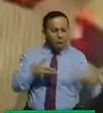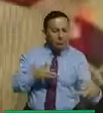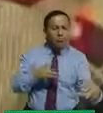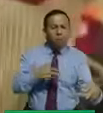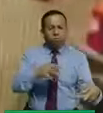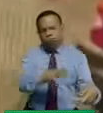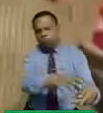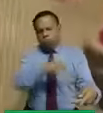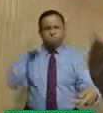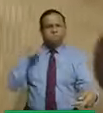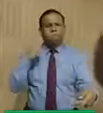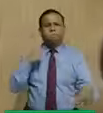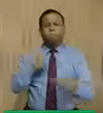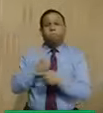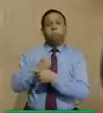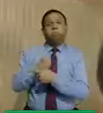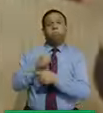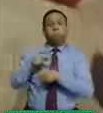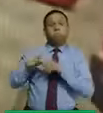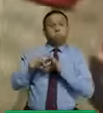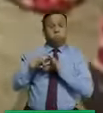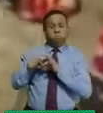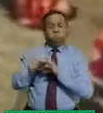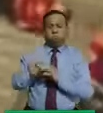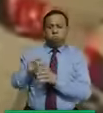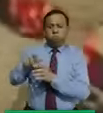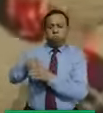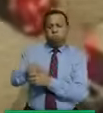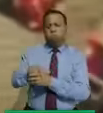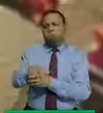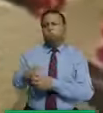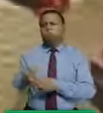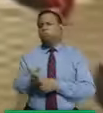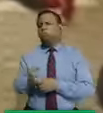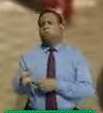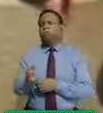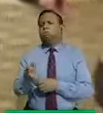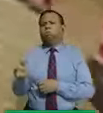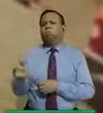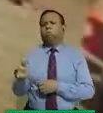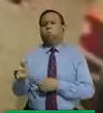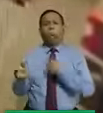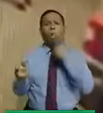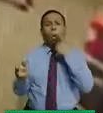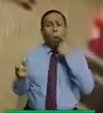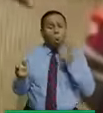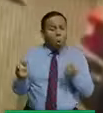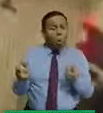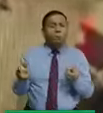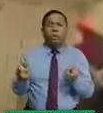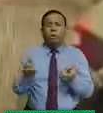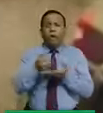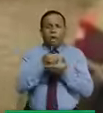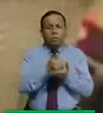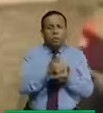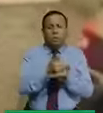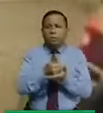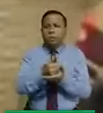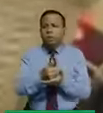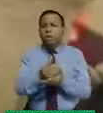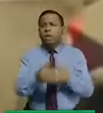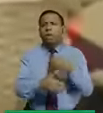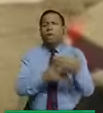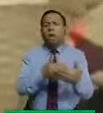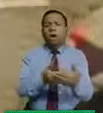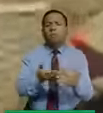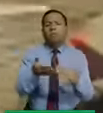le esperaba su cómplice y desaparecieron. El hombre fue llevado a una casa de salud, pero lamentablemente llegó sin signos vitales.